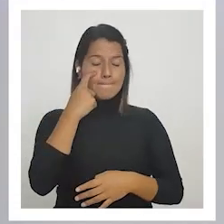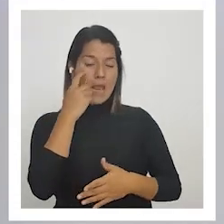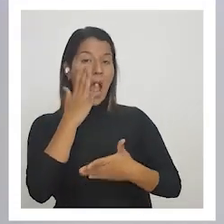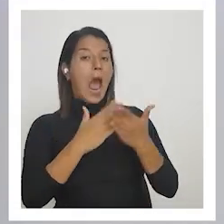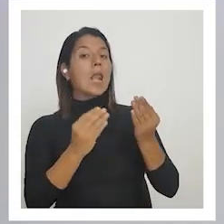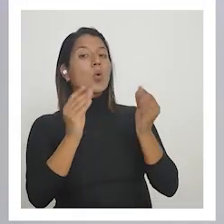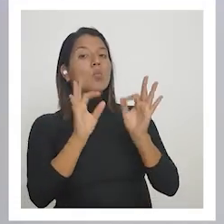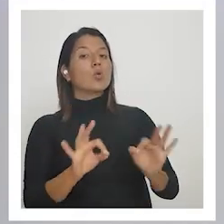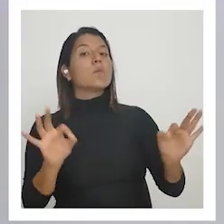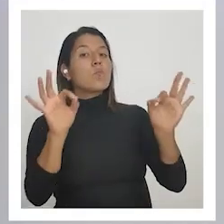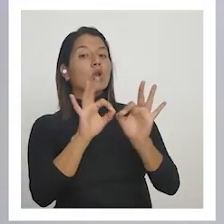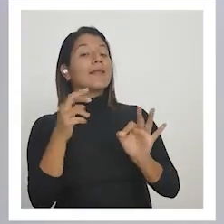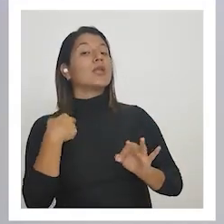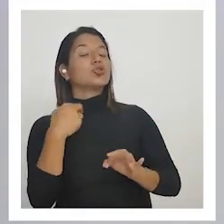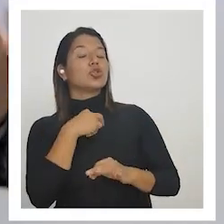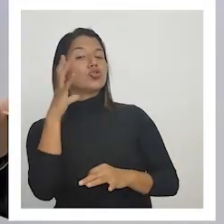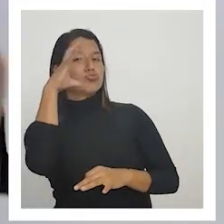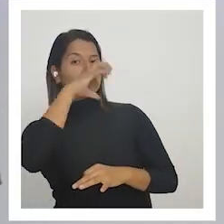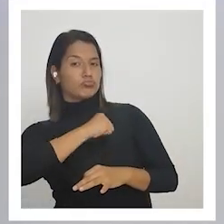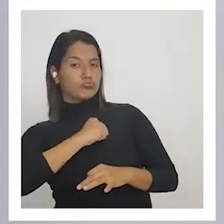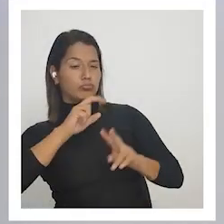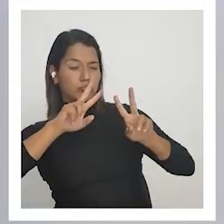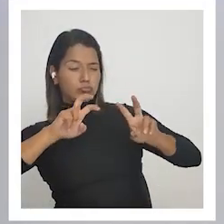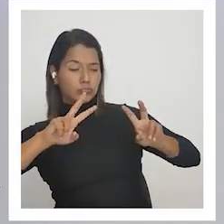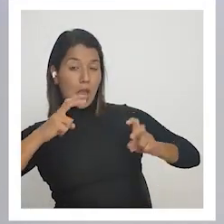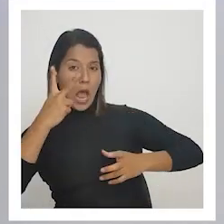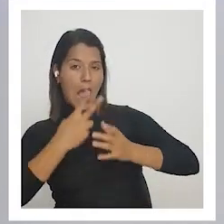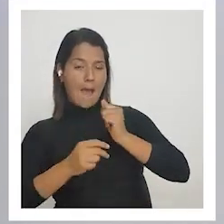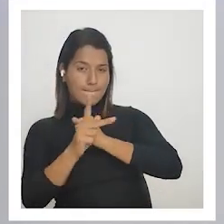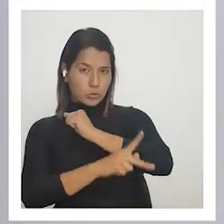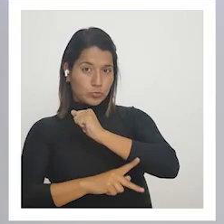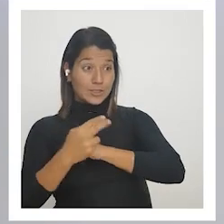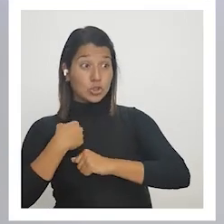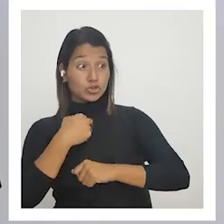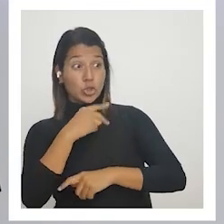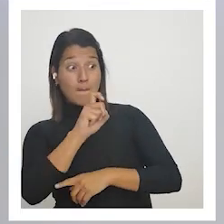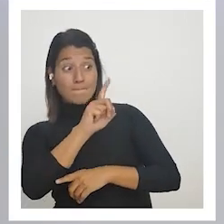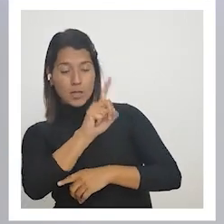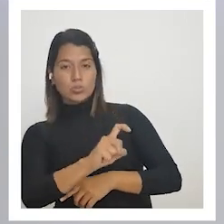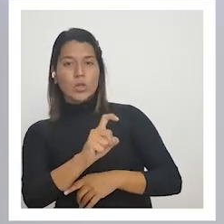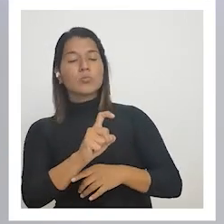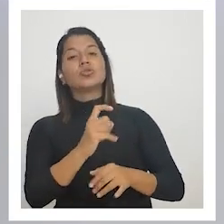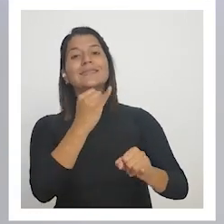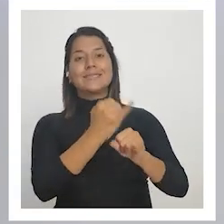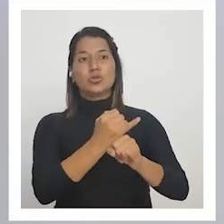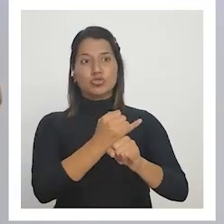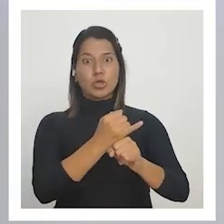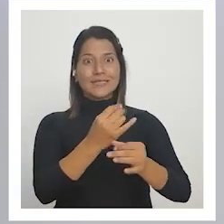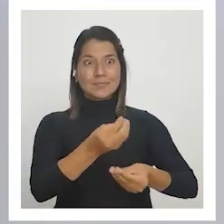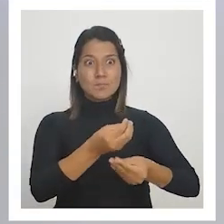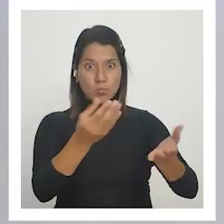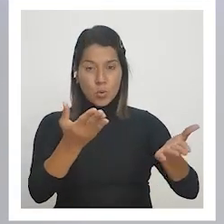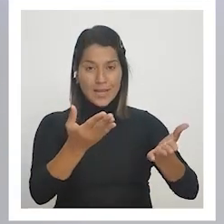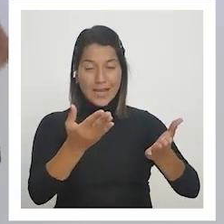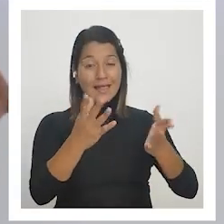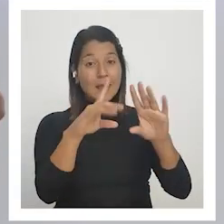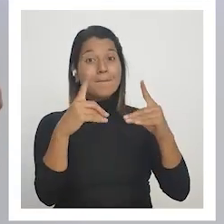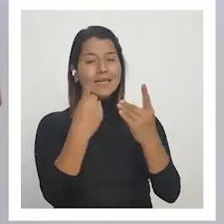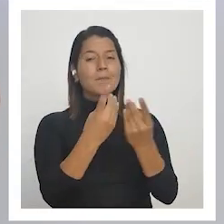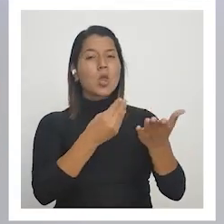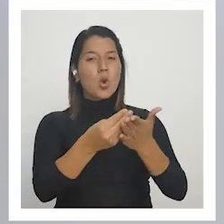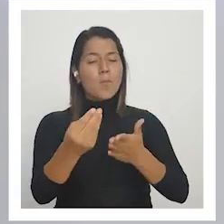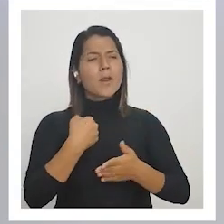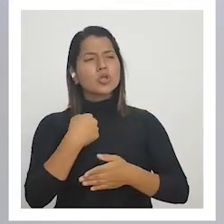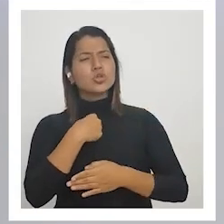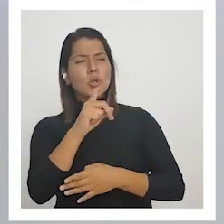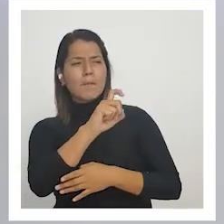identificar en esto. Por ejemplo, cuando preguntamos a las proveedurías estatales cuáles eran las condiciones, si habían acciones